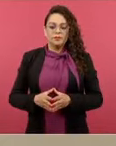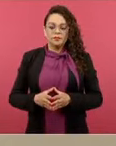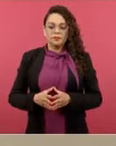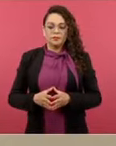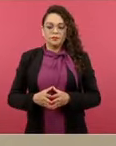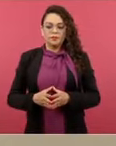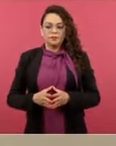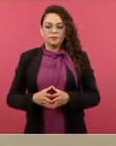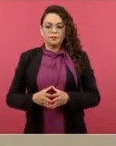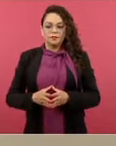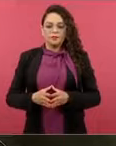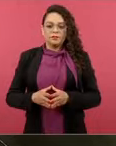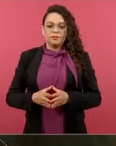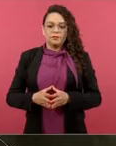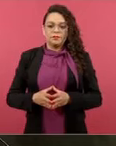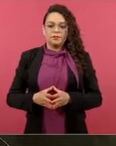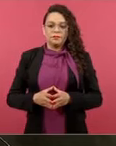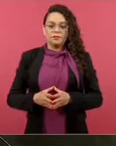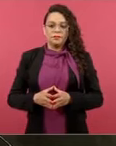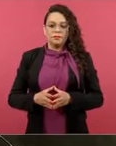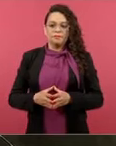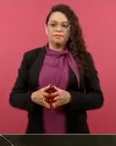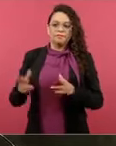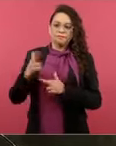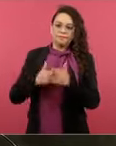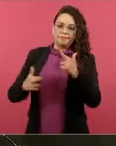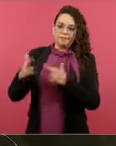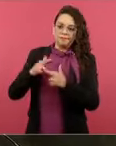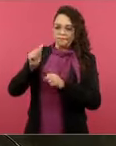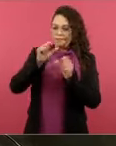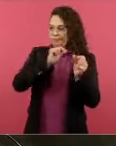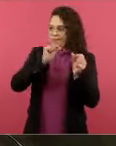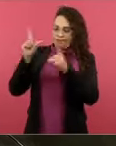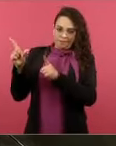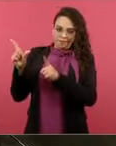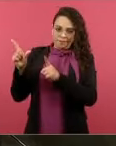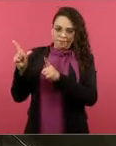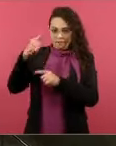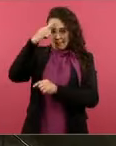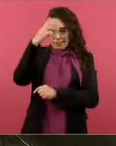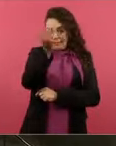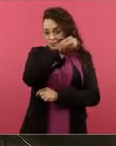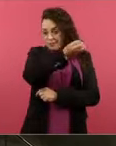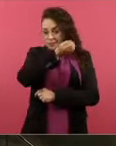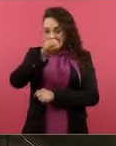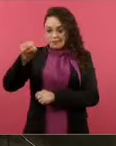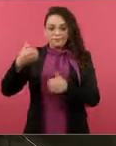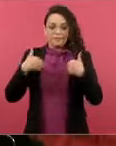Luego entonces, si nos regresamos a la anterior, por favor, para que tengamos la secuencia. Recuerden que una